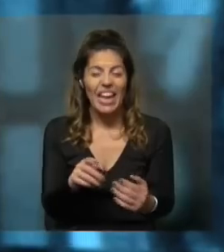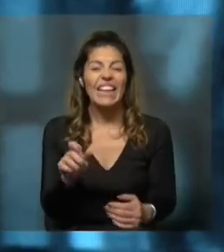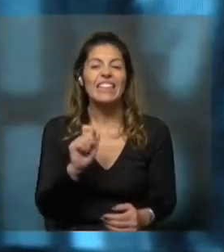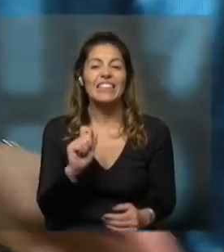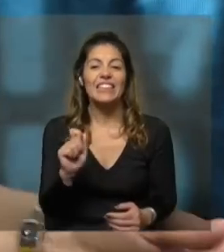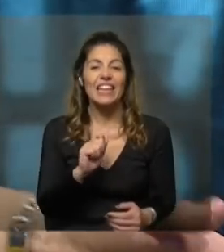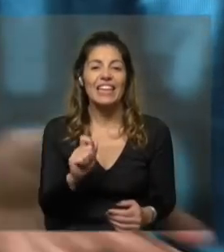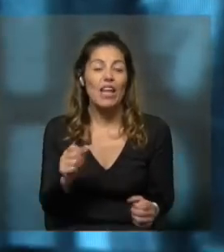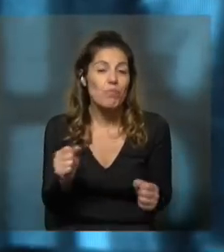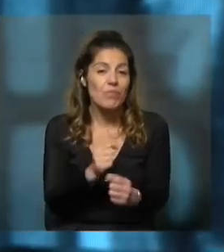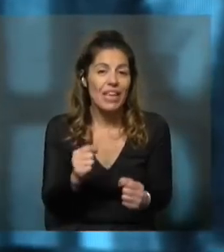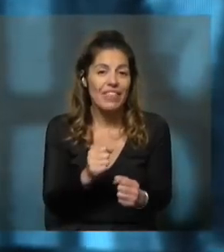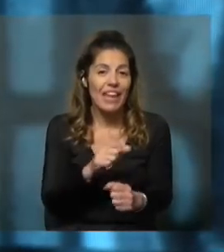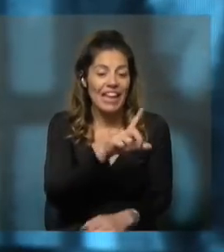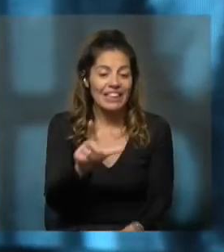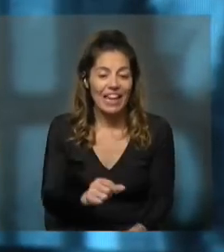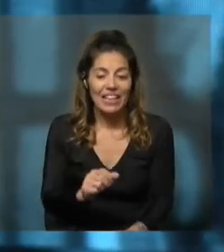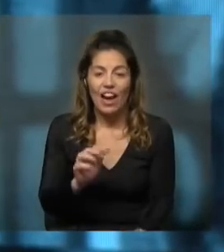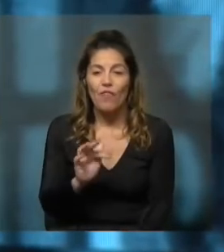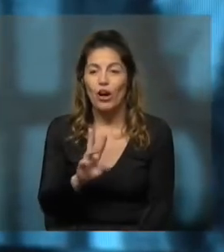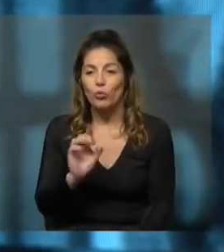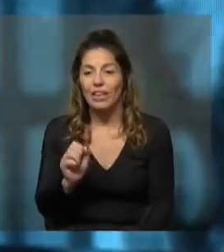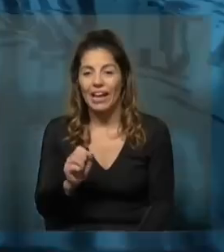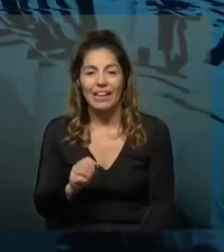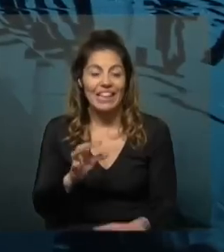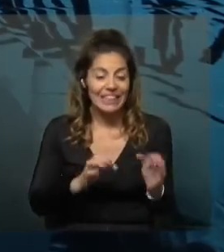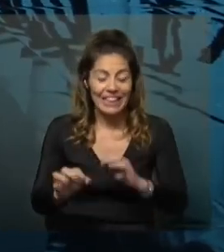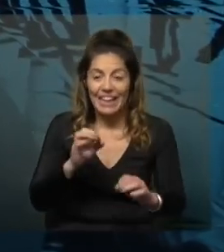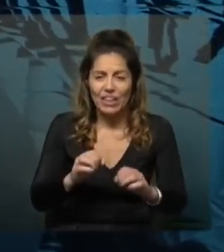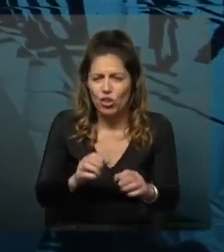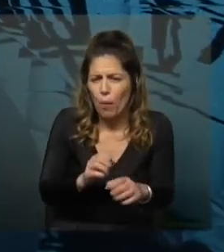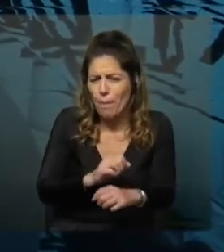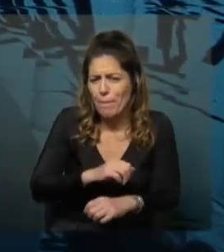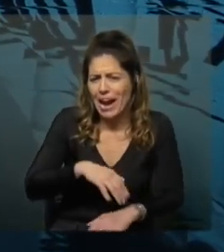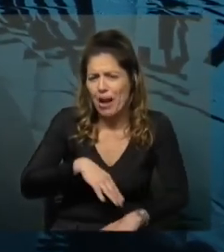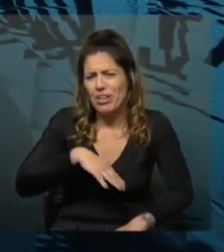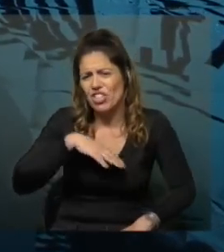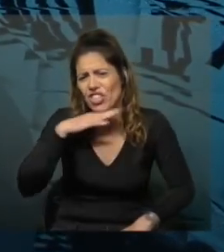a Italia fue usted y el teatro explotó pero una mención especial